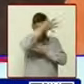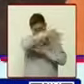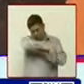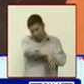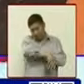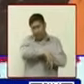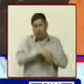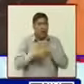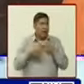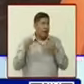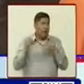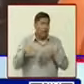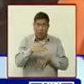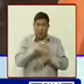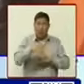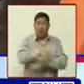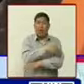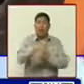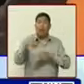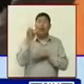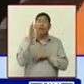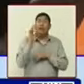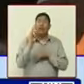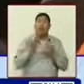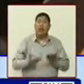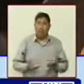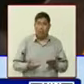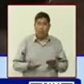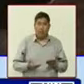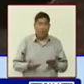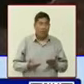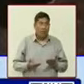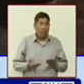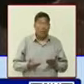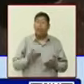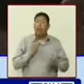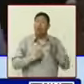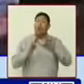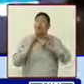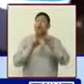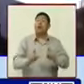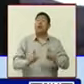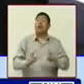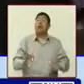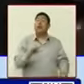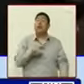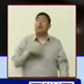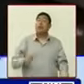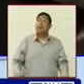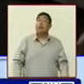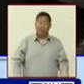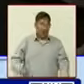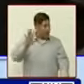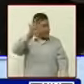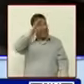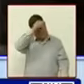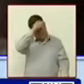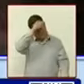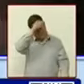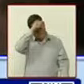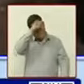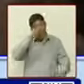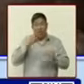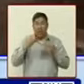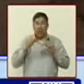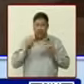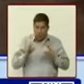punto de escape, y que fue en la calle 17 acá donde estamos parados. Raquel, ¿tienes alguna consulta de ese estudio? A ver, evidentemente